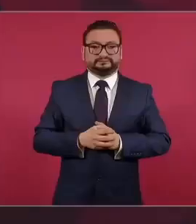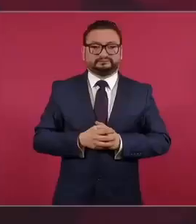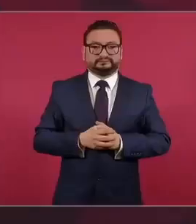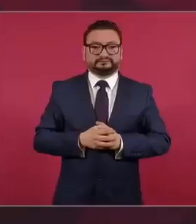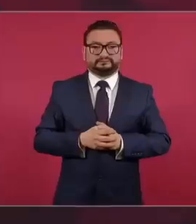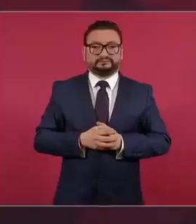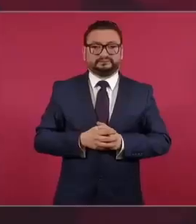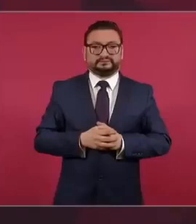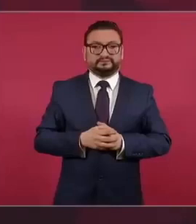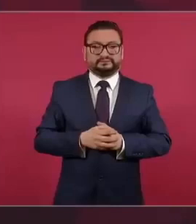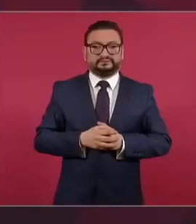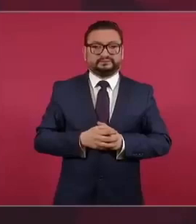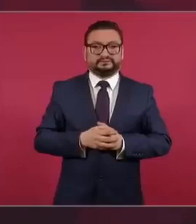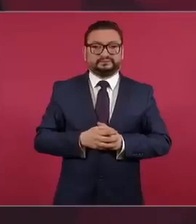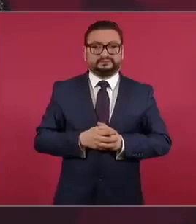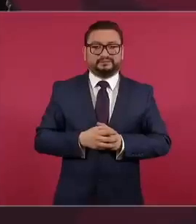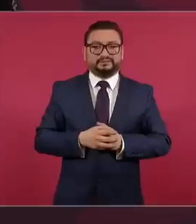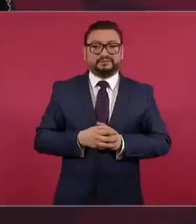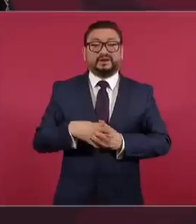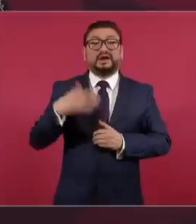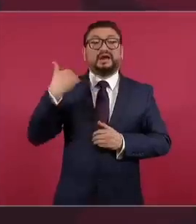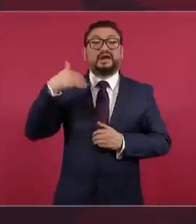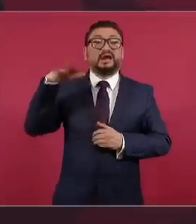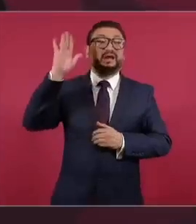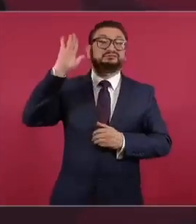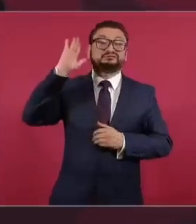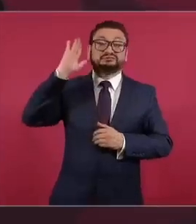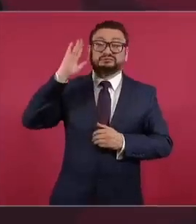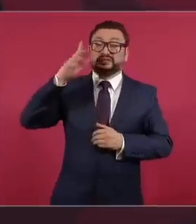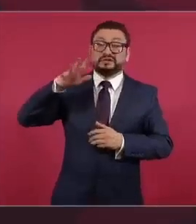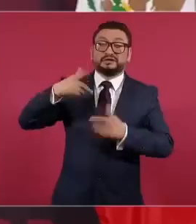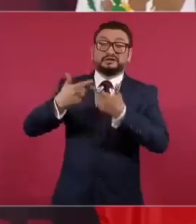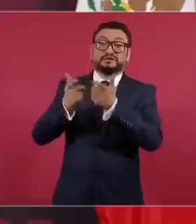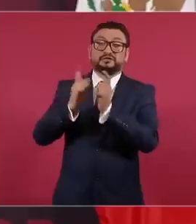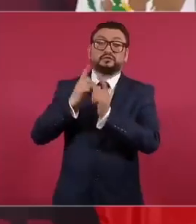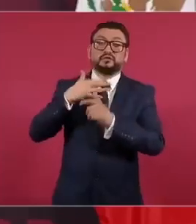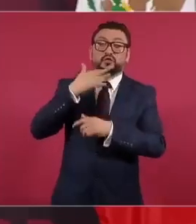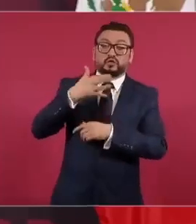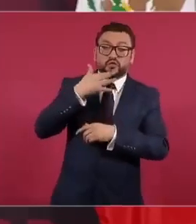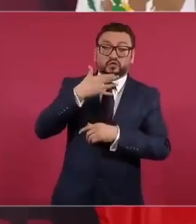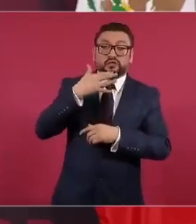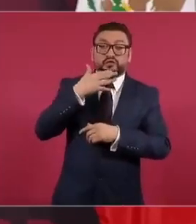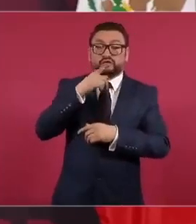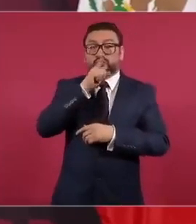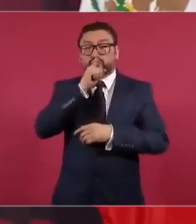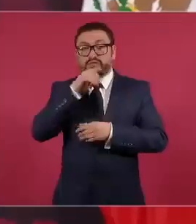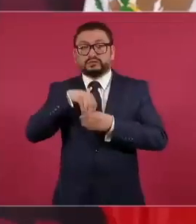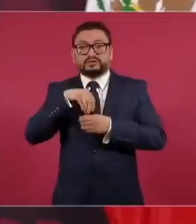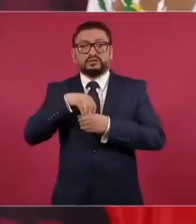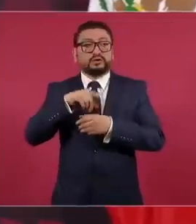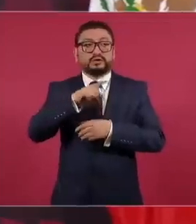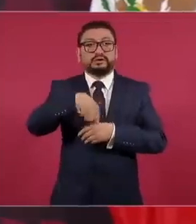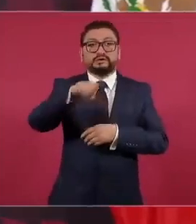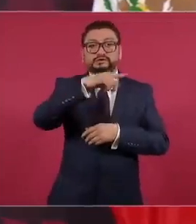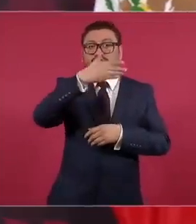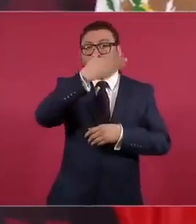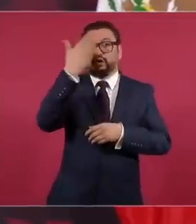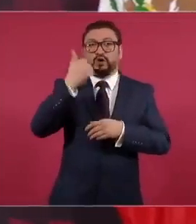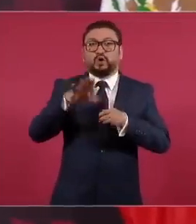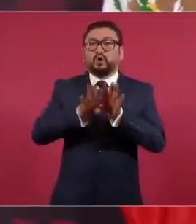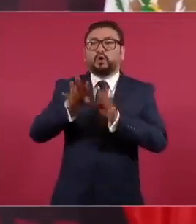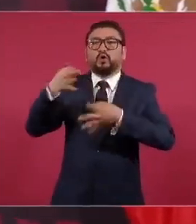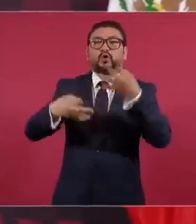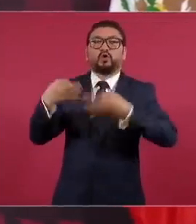Mucho menos les convenía a los corruptos que se supiera cómo funcionaba el Poder